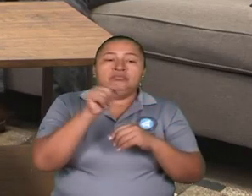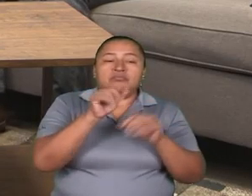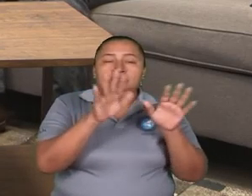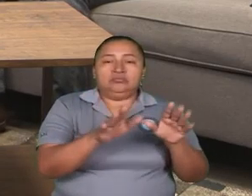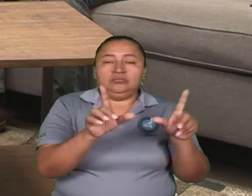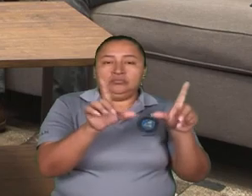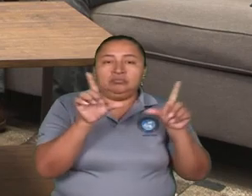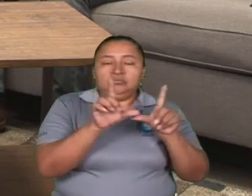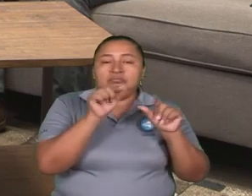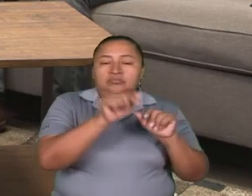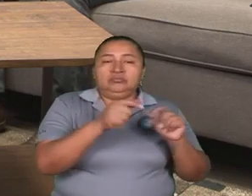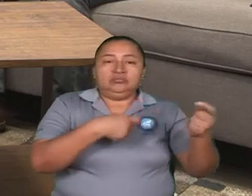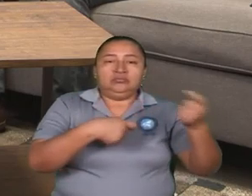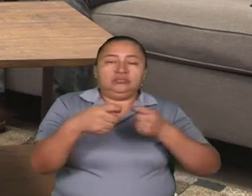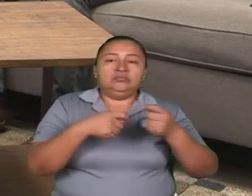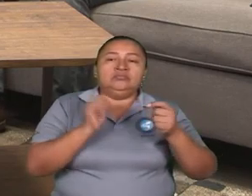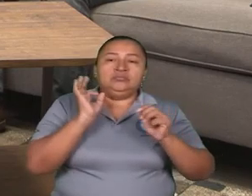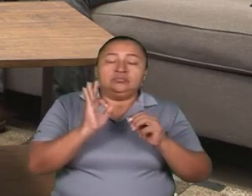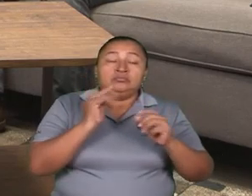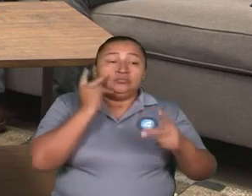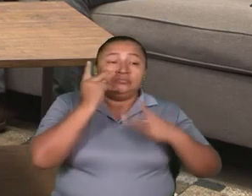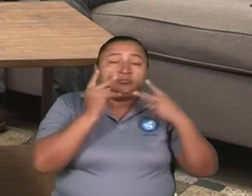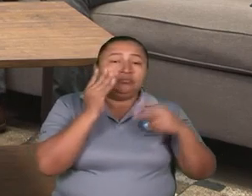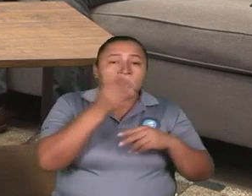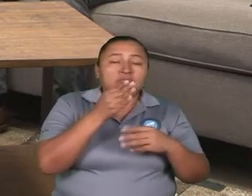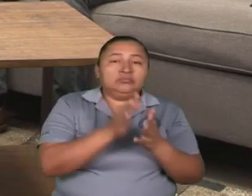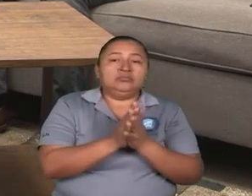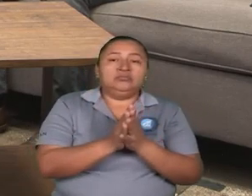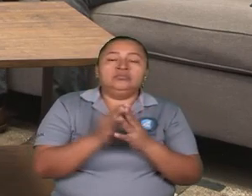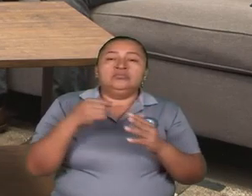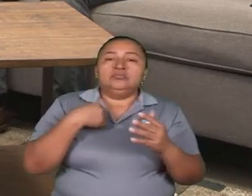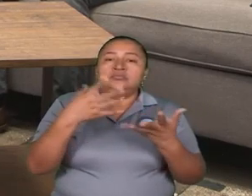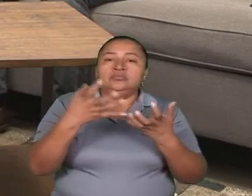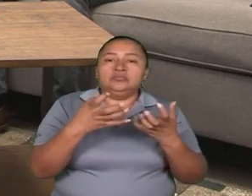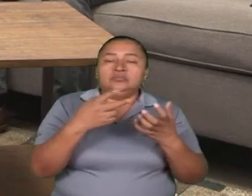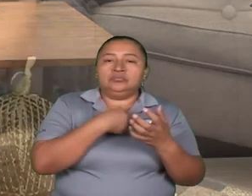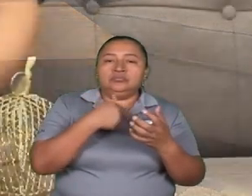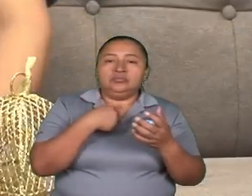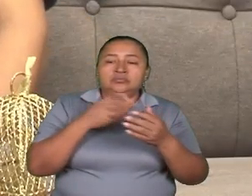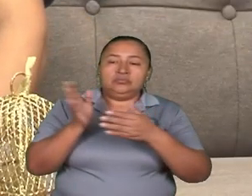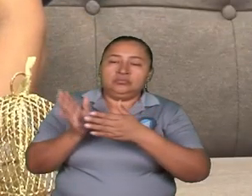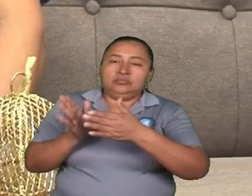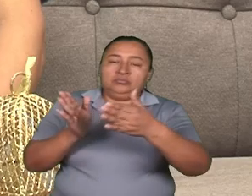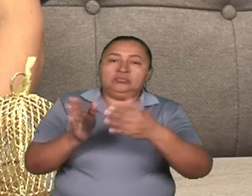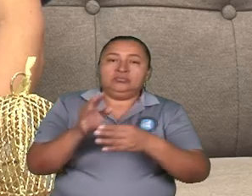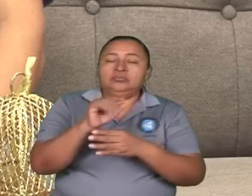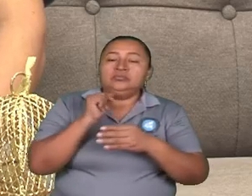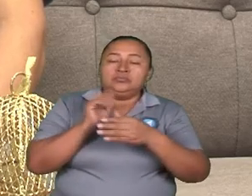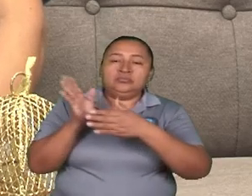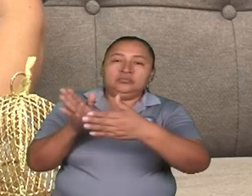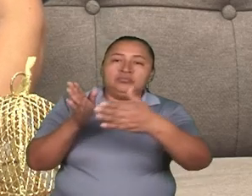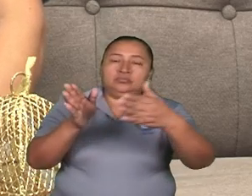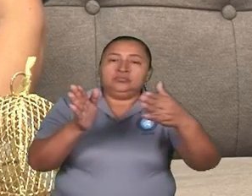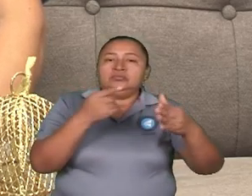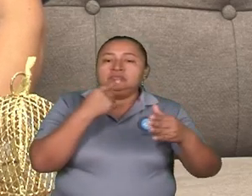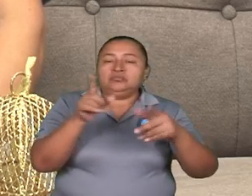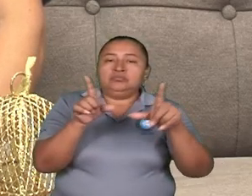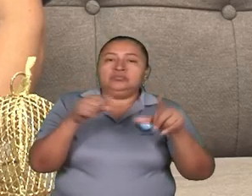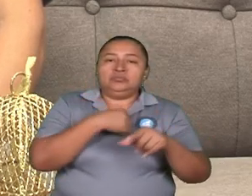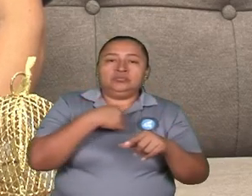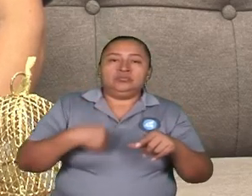haciendo una escalada más alta cada vez para estar acorde con la competencia de los otros, con la presencia de los otros países. Esta vez no hubo competencia como lo hubo la vez